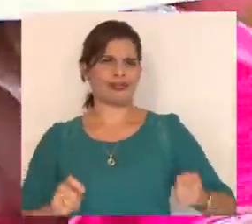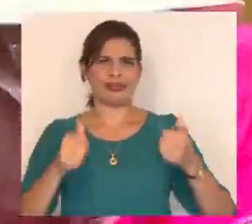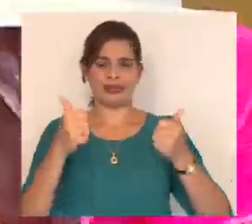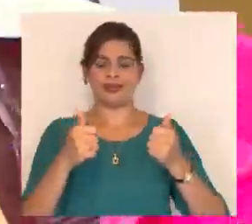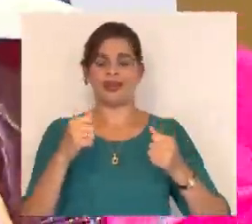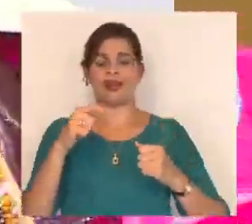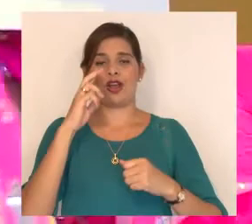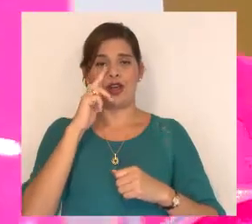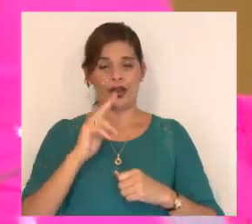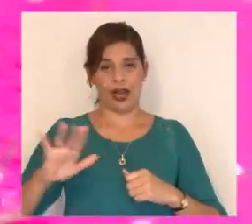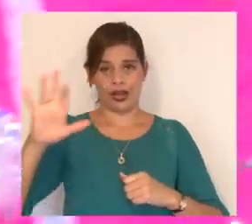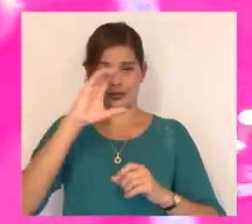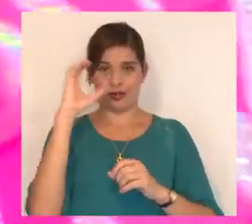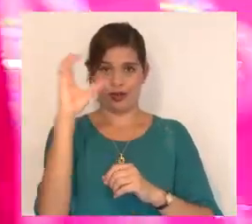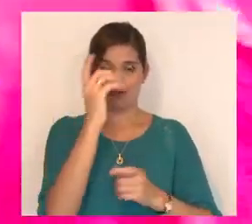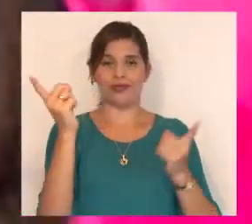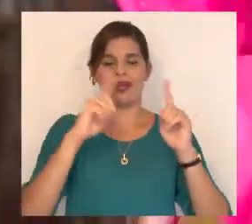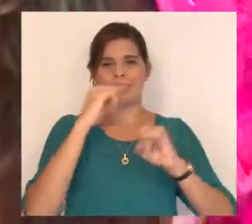e internacionales.